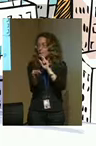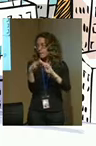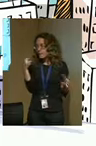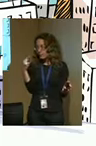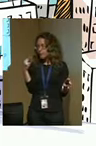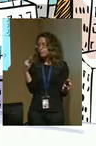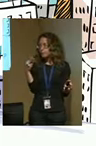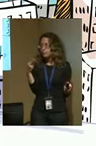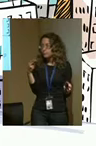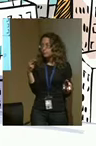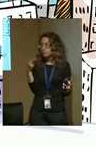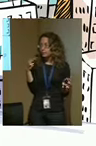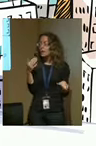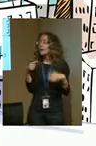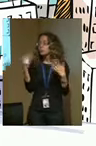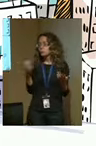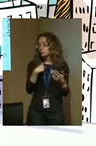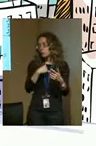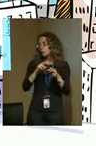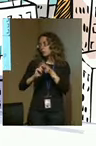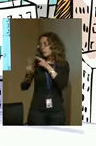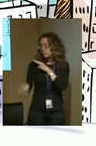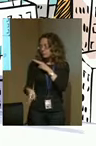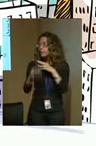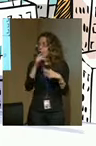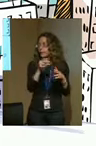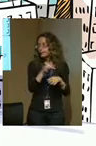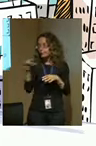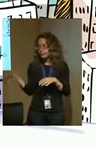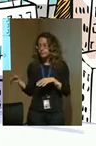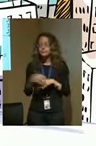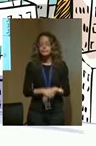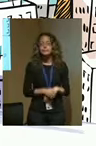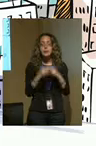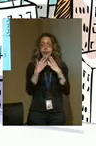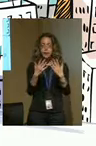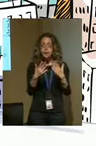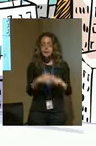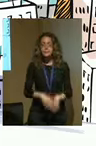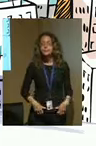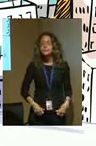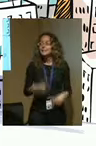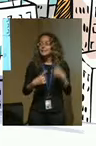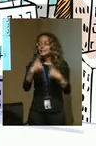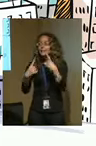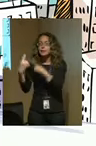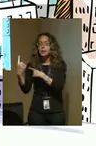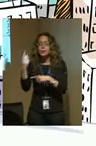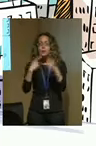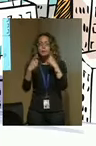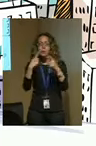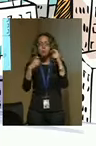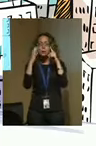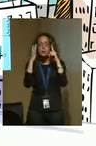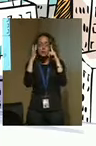Eso es lo que me compete a la pregunta suya. Nada más, le paso acá al amigo. Muchas gracias. ¿Hay alguna pregunta? ¿O está el vídeo preparado